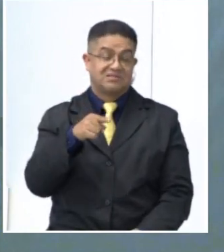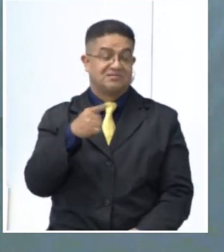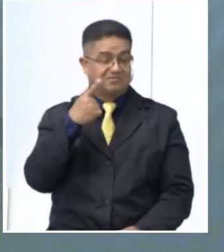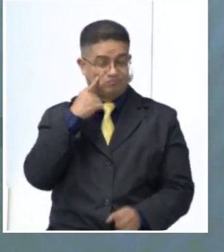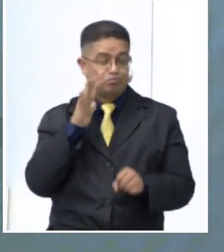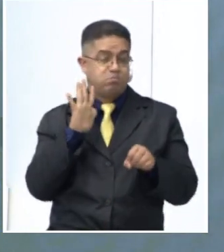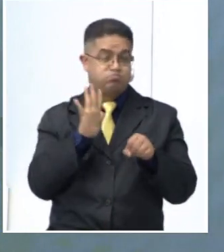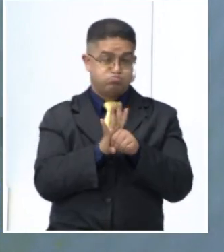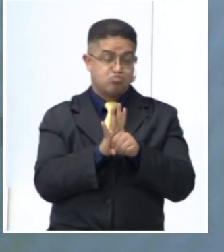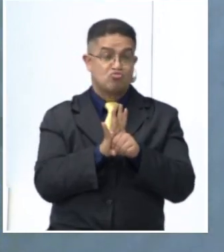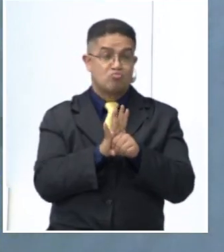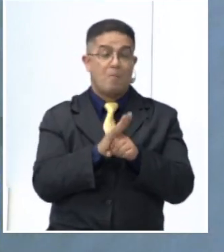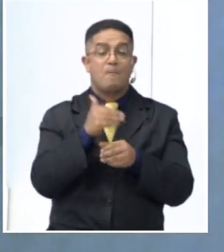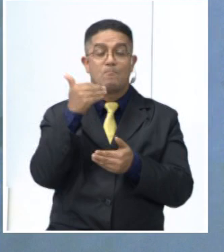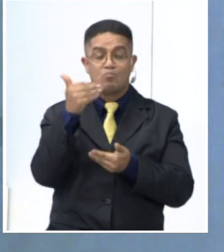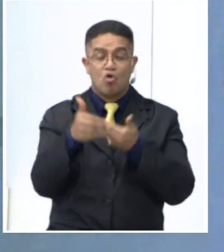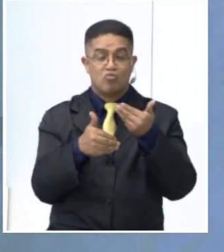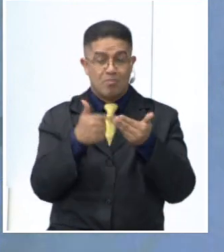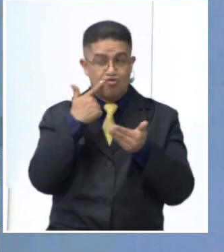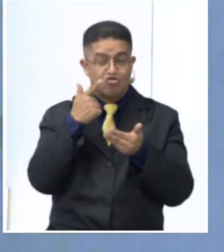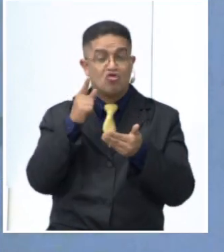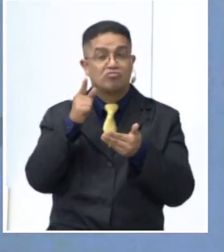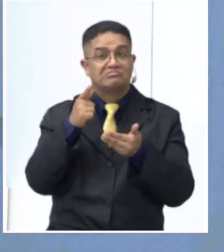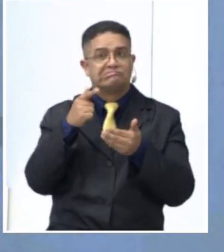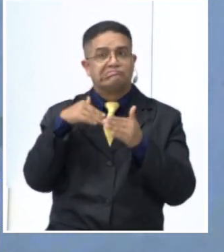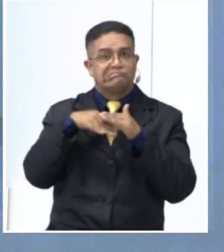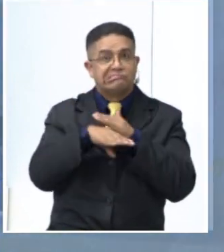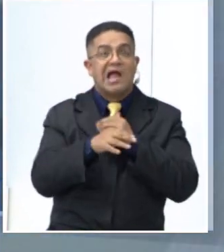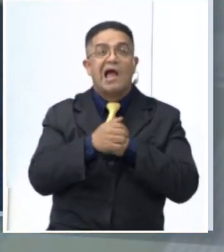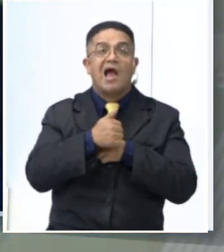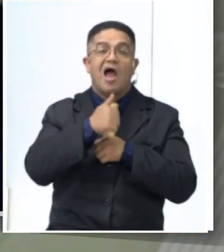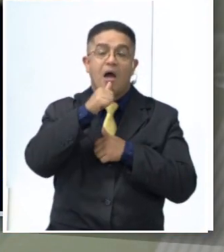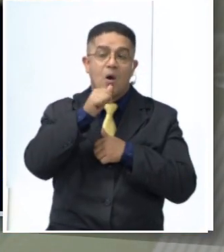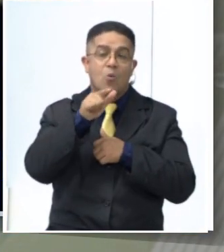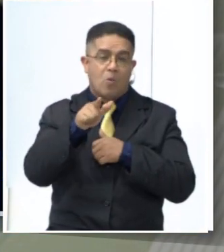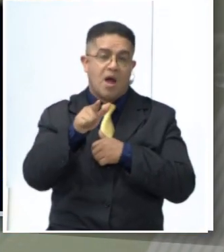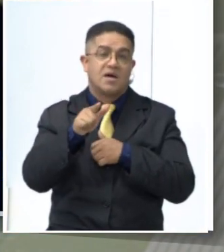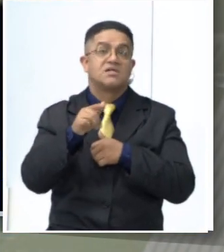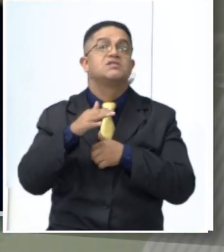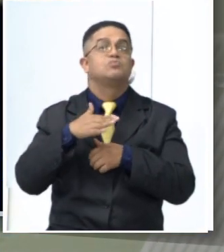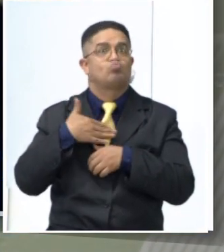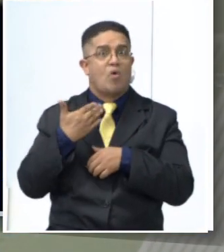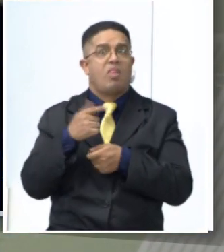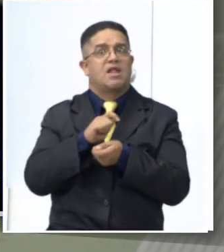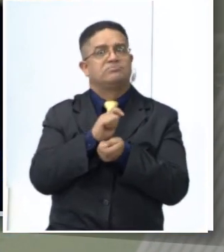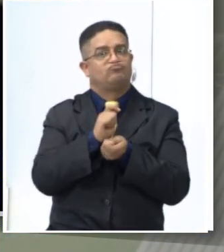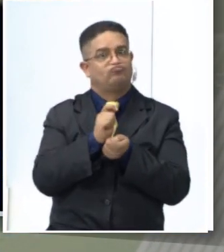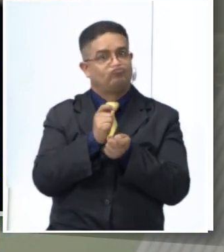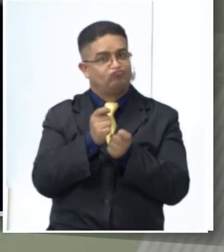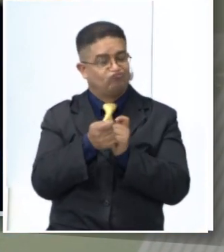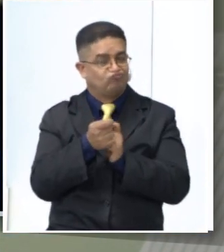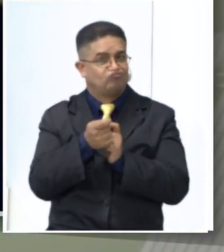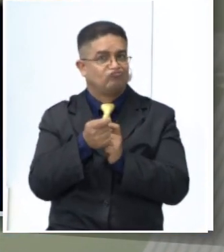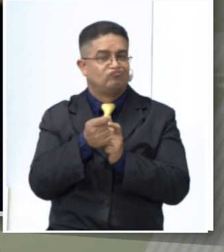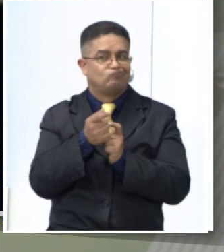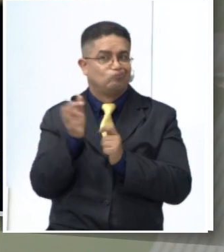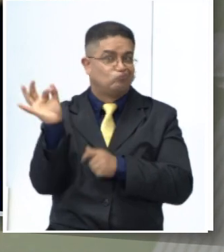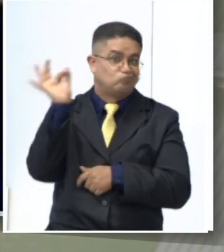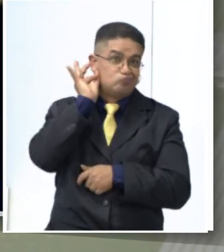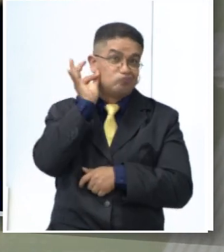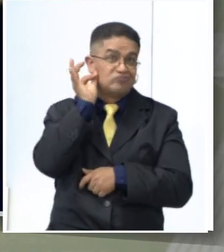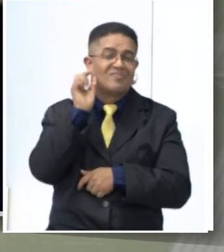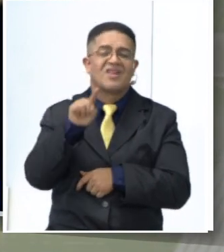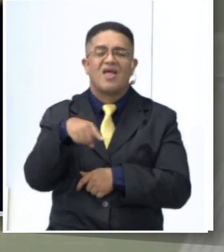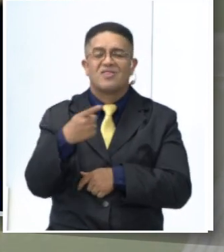cera puede hacer que se acumule el agua dentro del oído y por supuesto puede tener mayor predilección por infecciones. Después de Semana